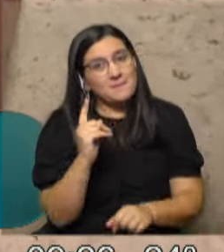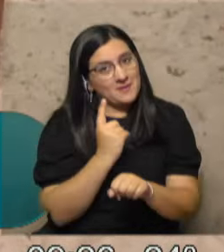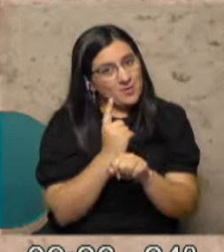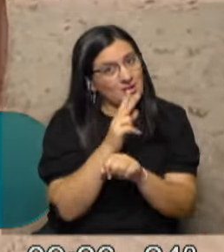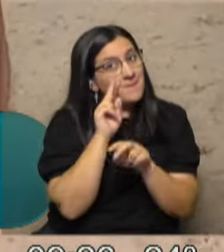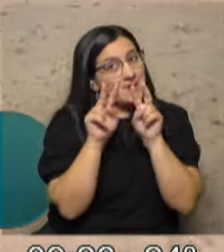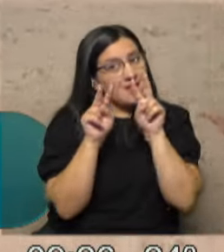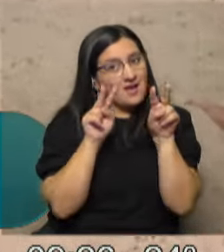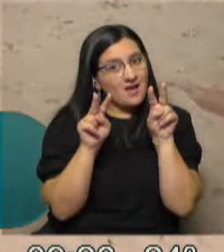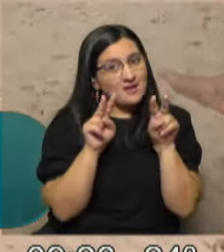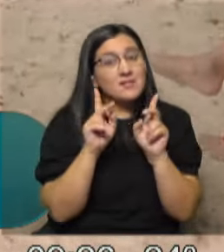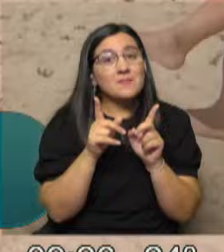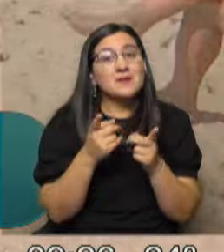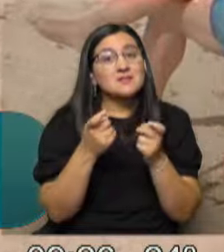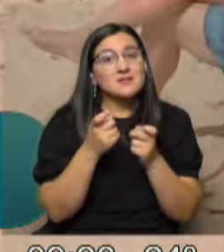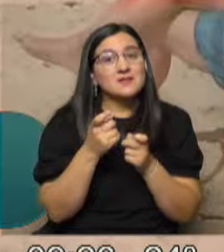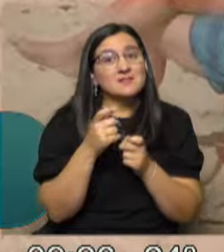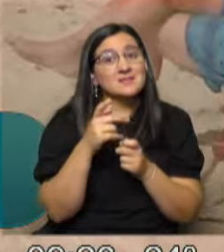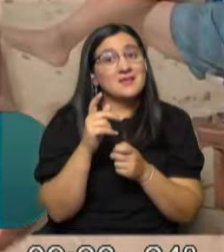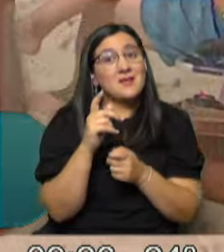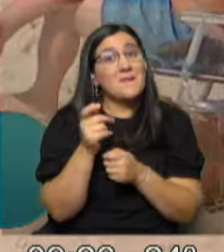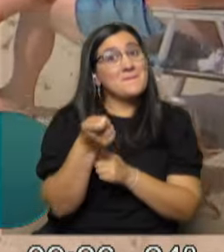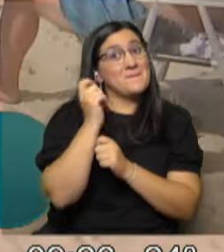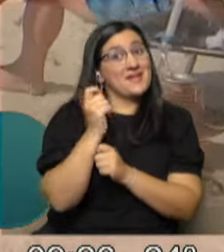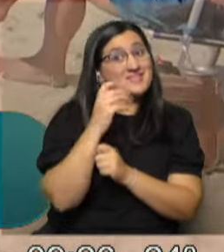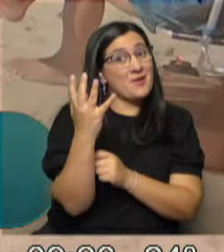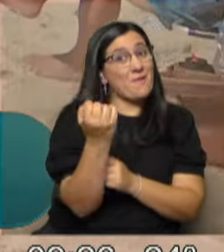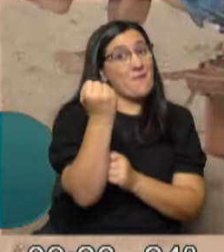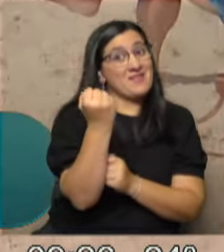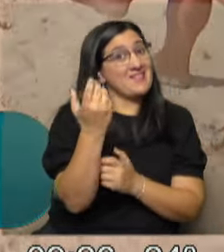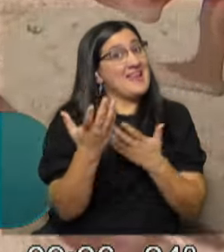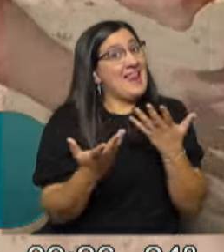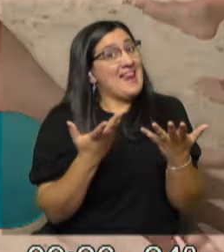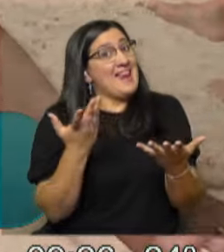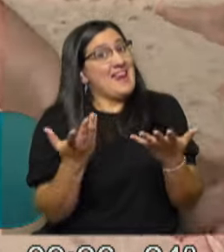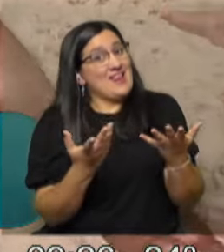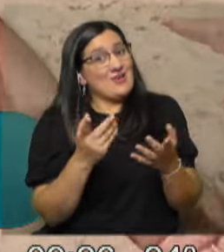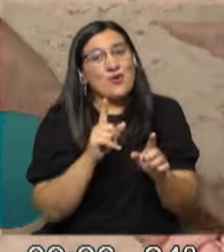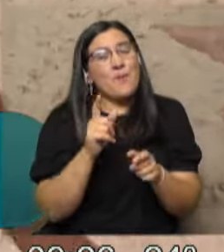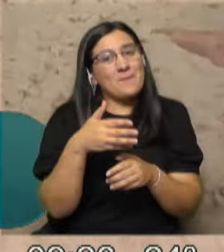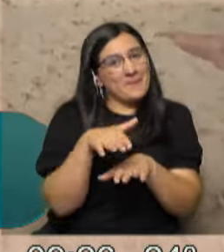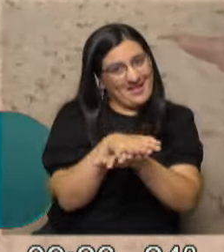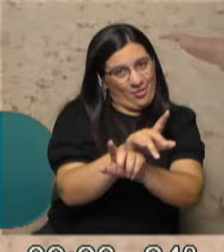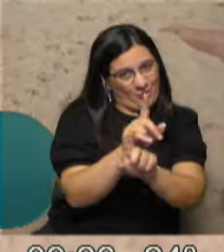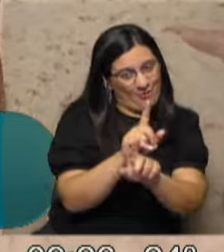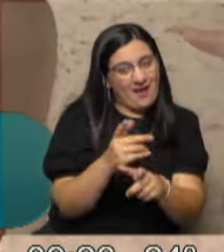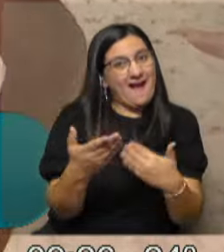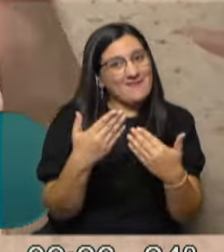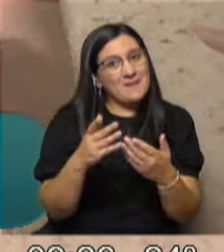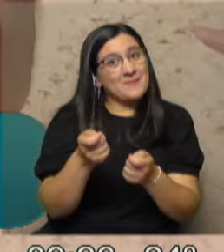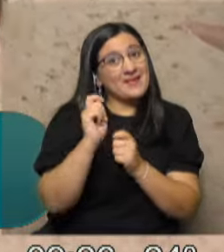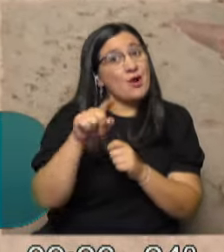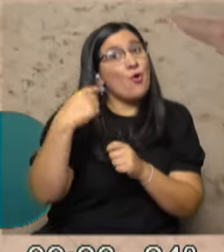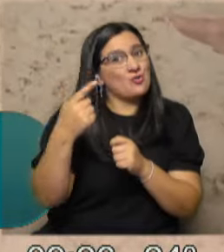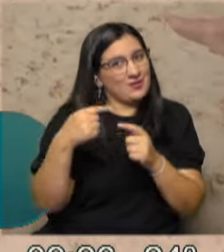observar si se pesca algo, ¿no? Claro, bueno, la naturaleza, me dice, claro, se refiere a eso. Sí, bueno, y... ¿Hace algún tipo de deporte acá,